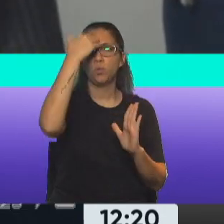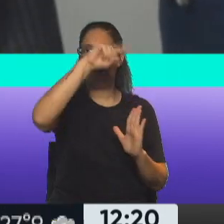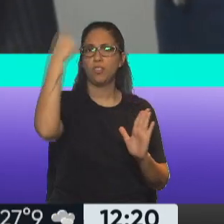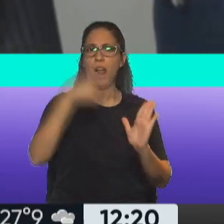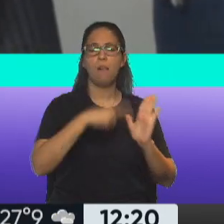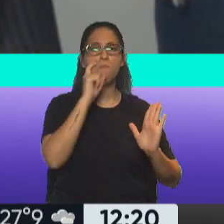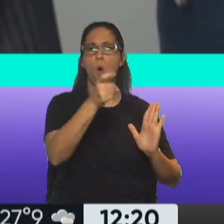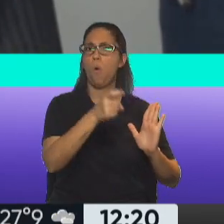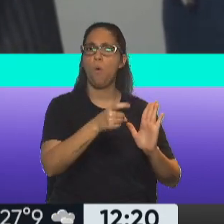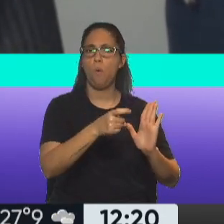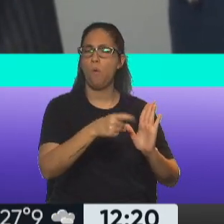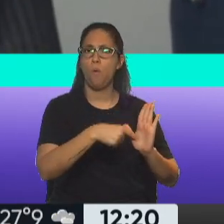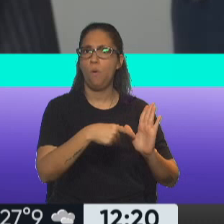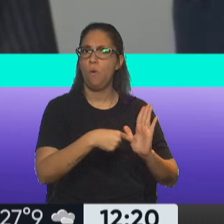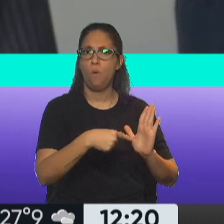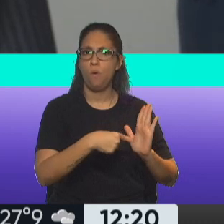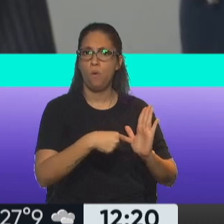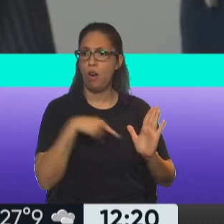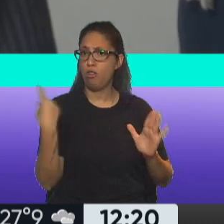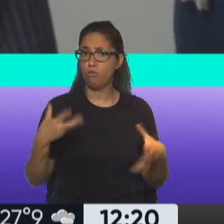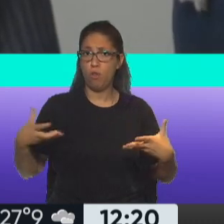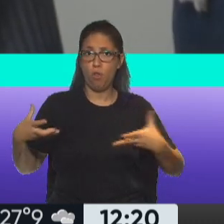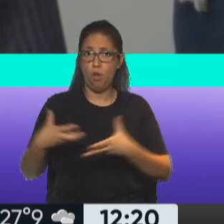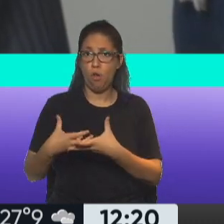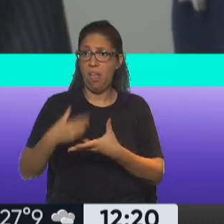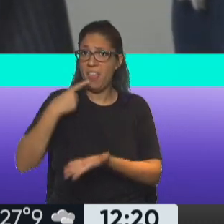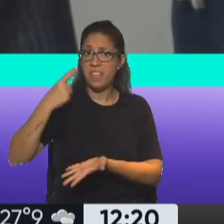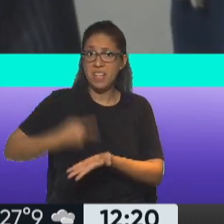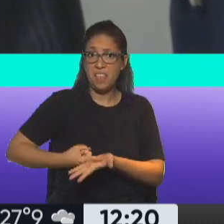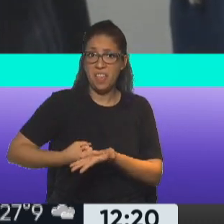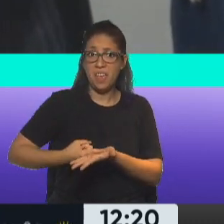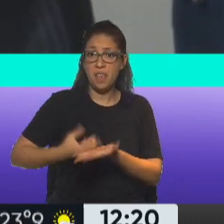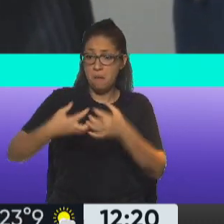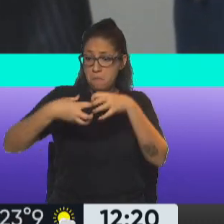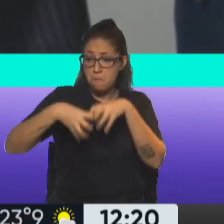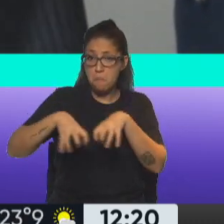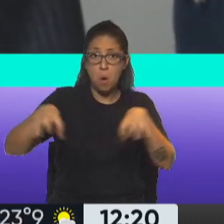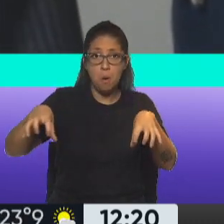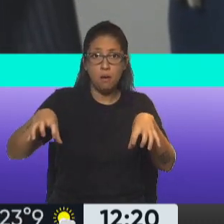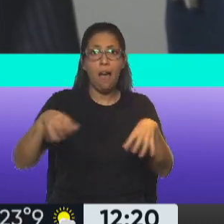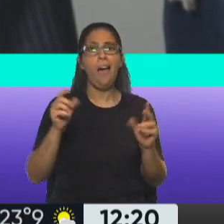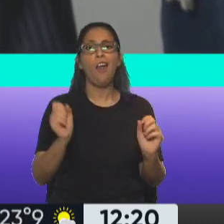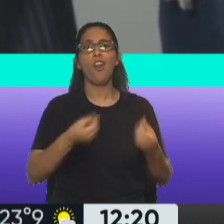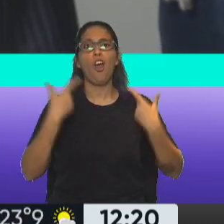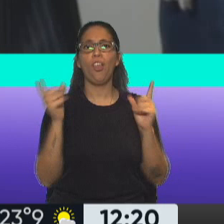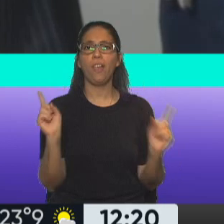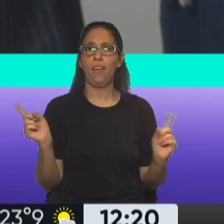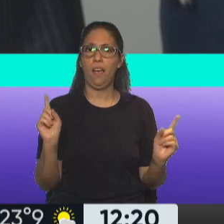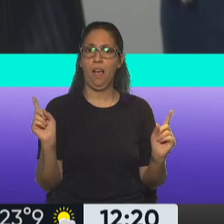a nosotros, al interbloque, decidir ser un interbloque con bloques